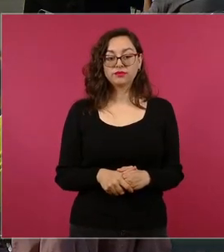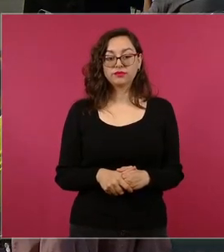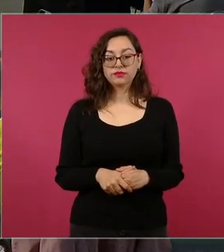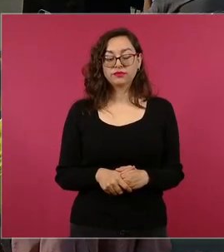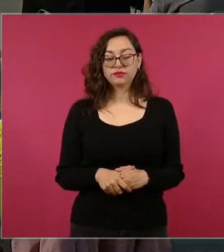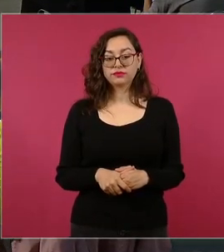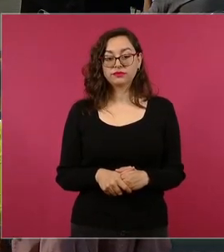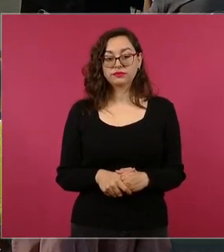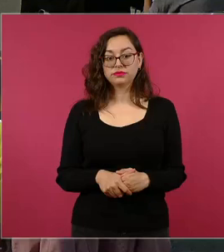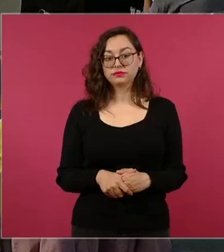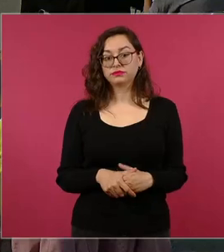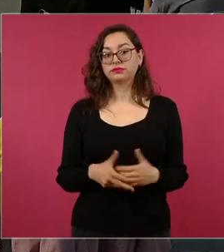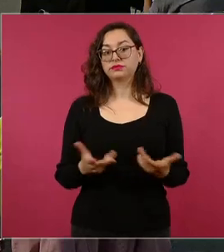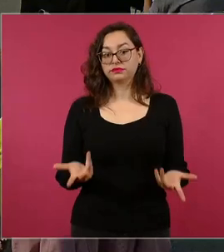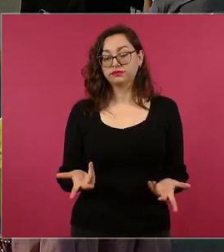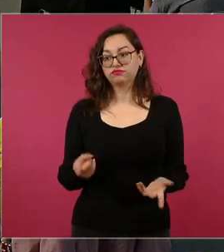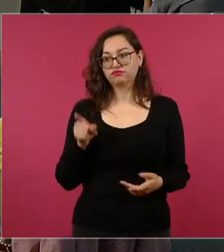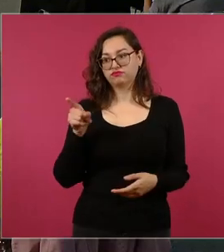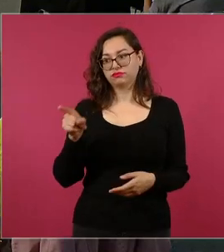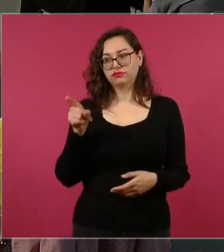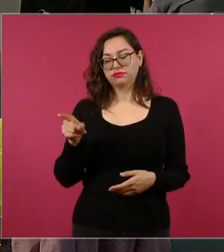que es el que tiene la mayoría.